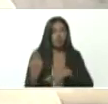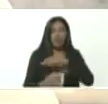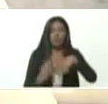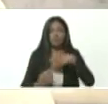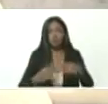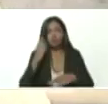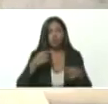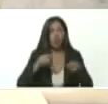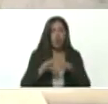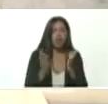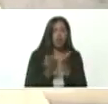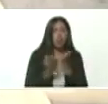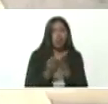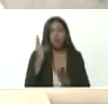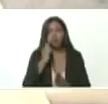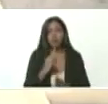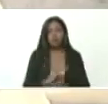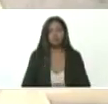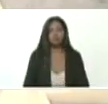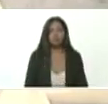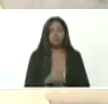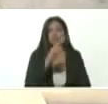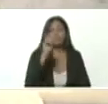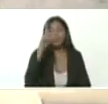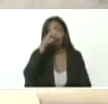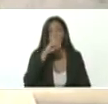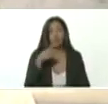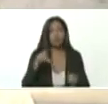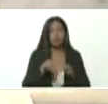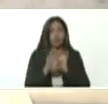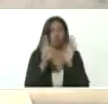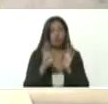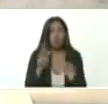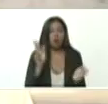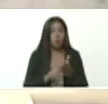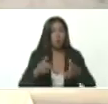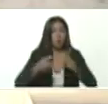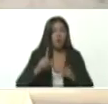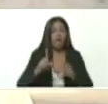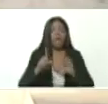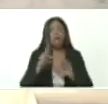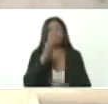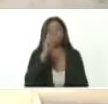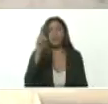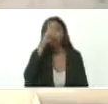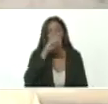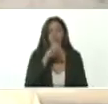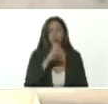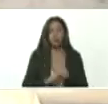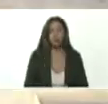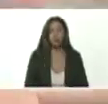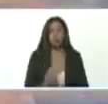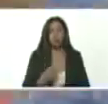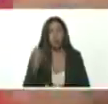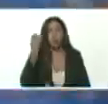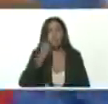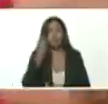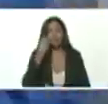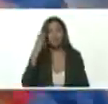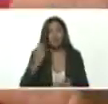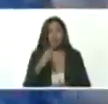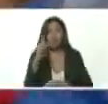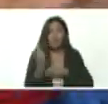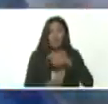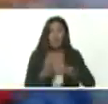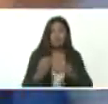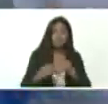como son las escuelas bolivarianas. 20 años están cumpliendo hoy las escuelas bolivarianas. Yo creo que es una de las